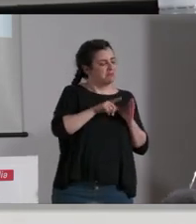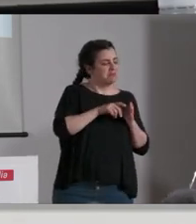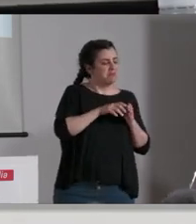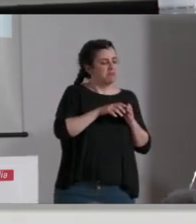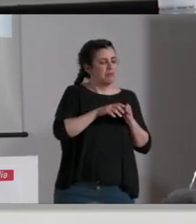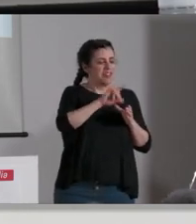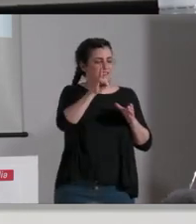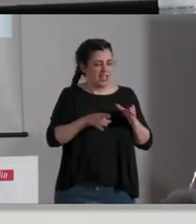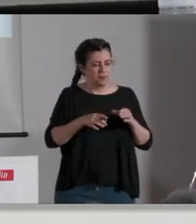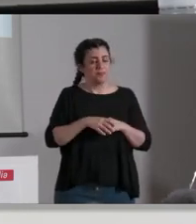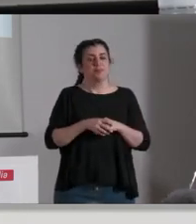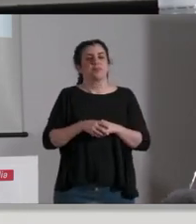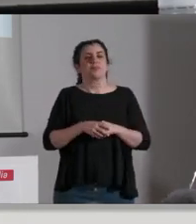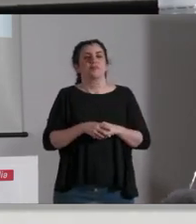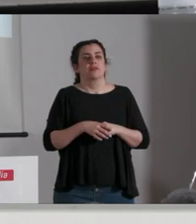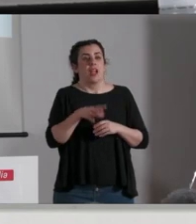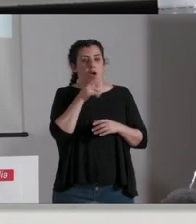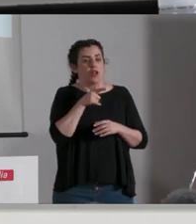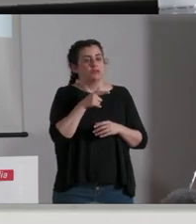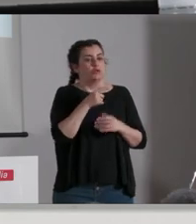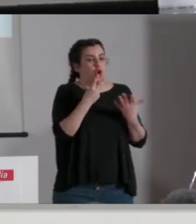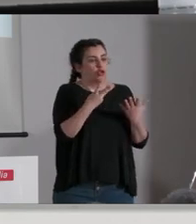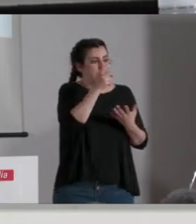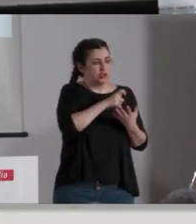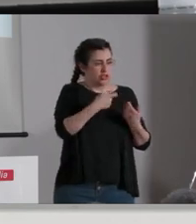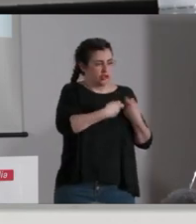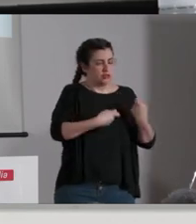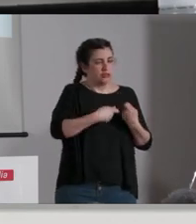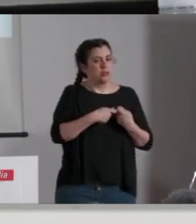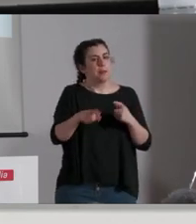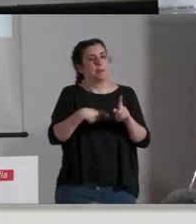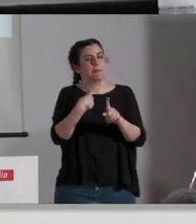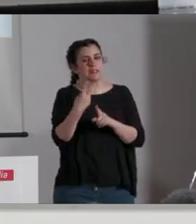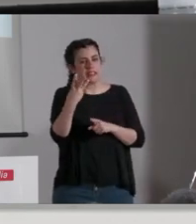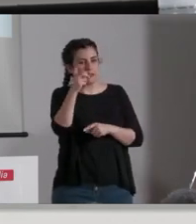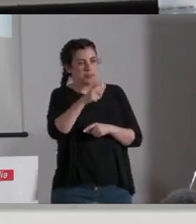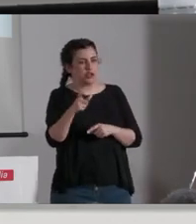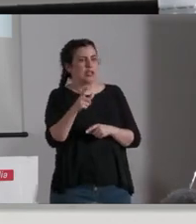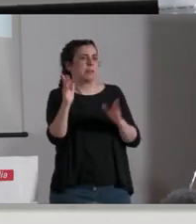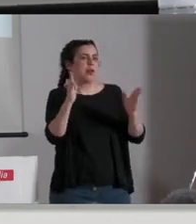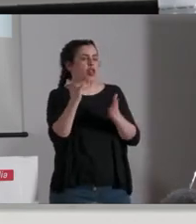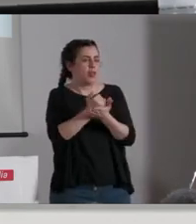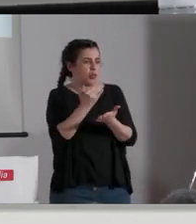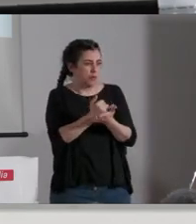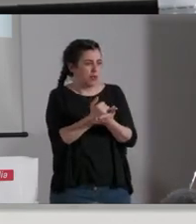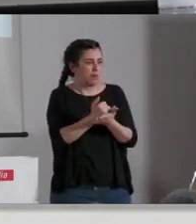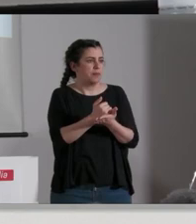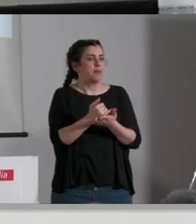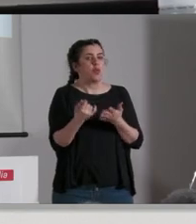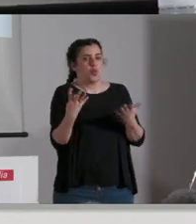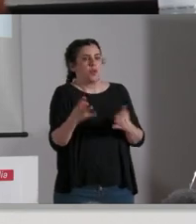somos 8 personas cooperativistas, junto con 3 personas que están en periodo de prueba y 9